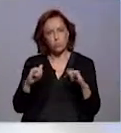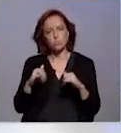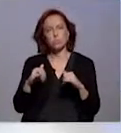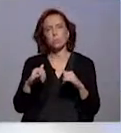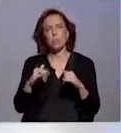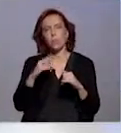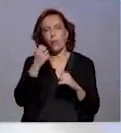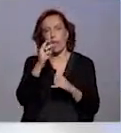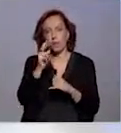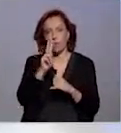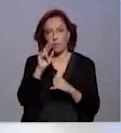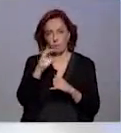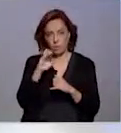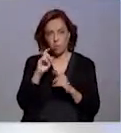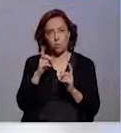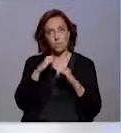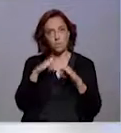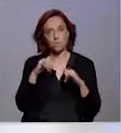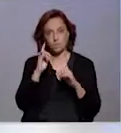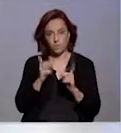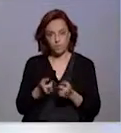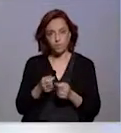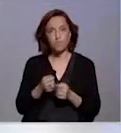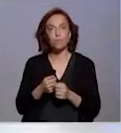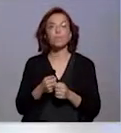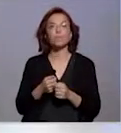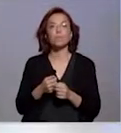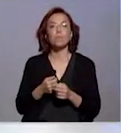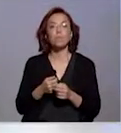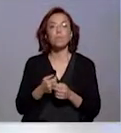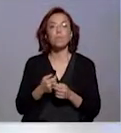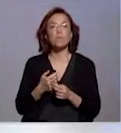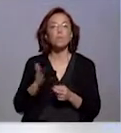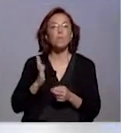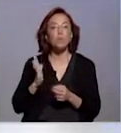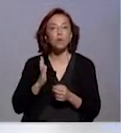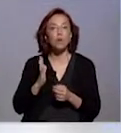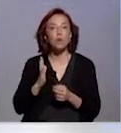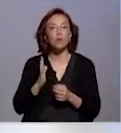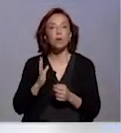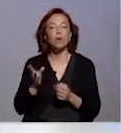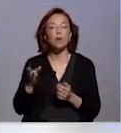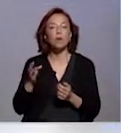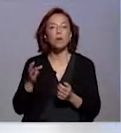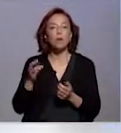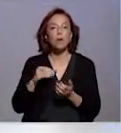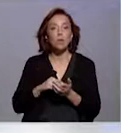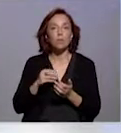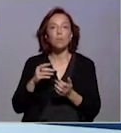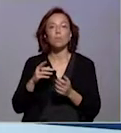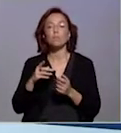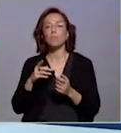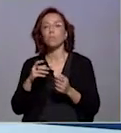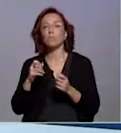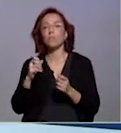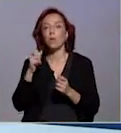por ejemplo advice también ha adherido y ahí inclusive las mujeres son muchísimos más hábiles que nosotros los hombres en algunas